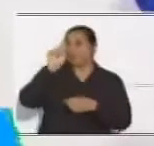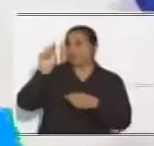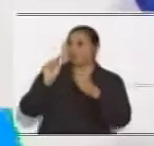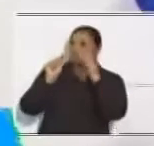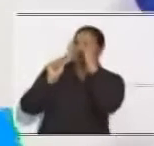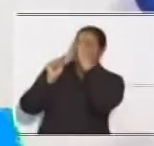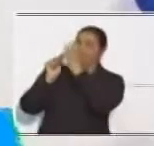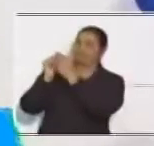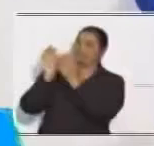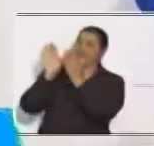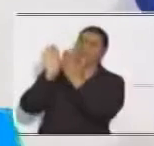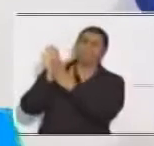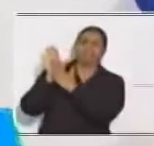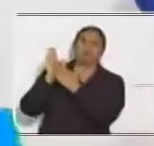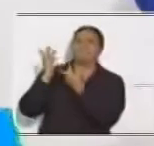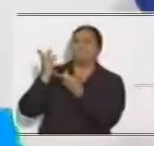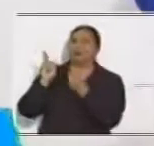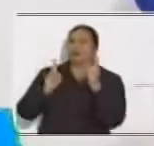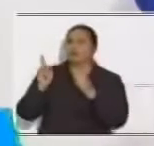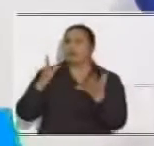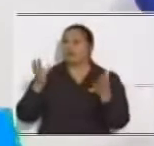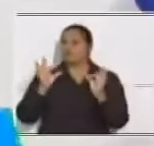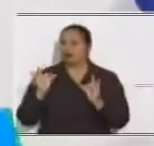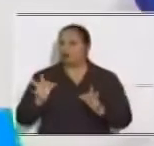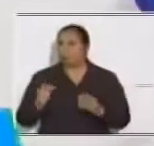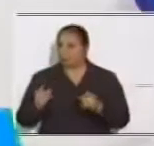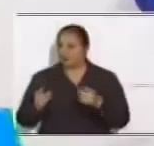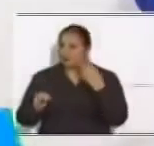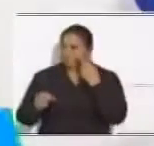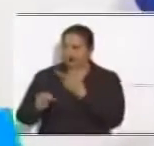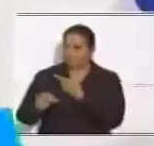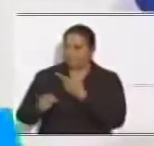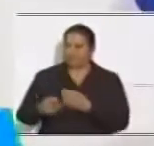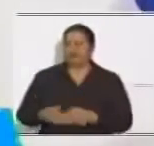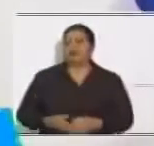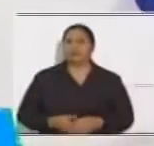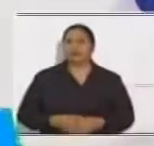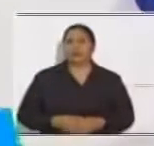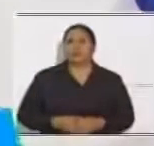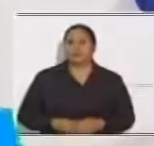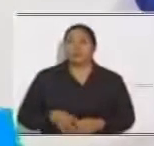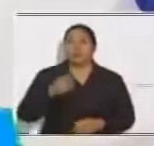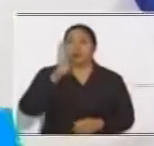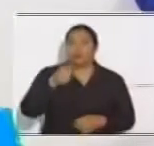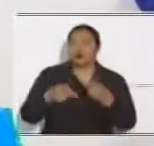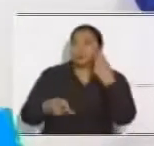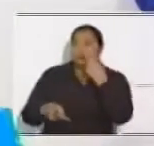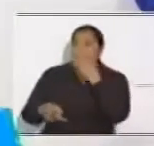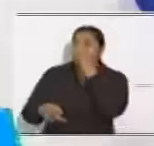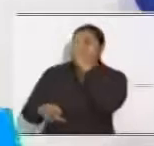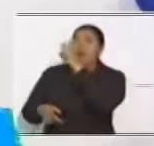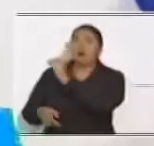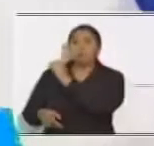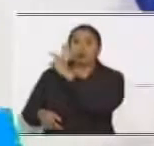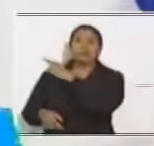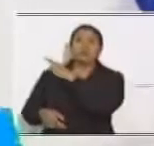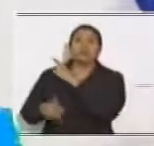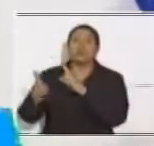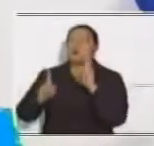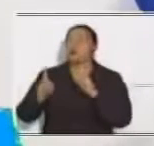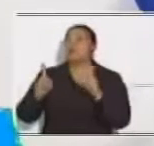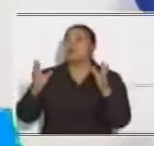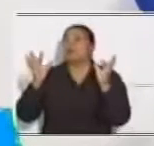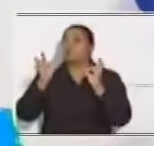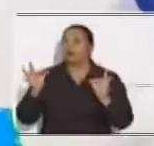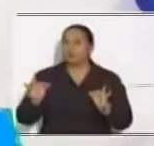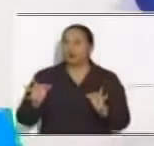adornando o ilustrando ese número. Si se dan cuenta, la figura que